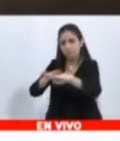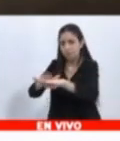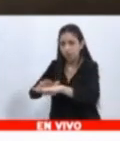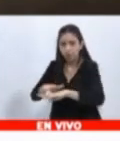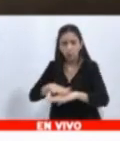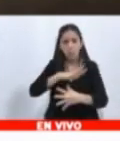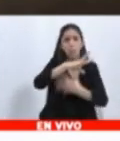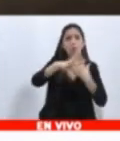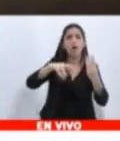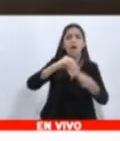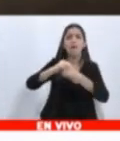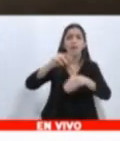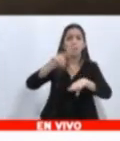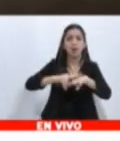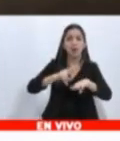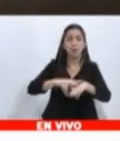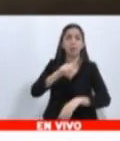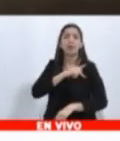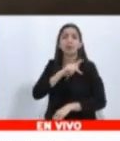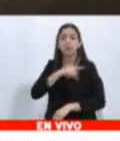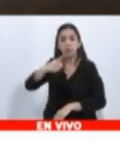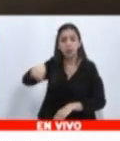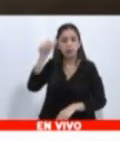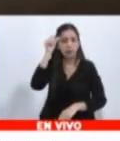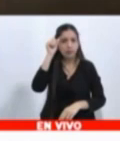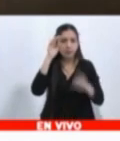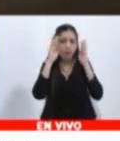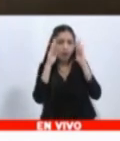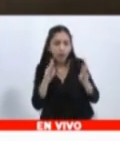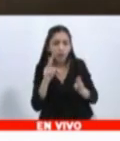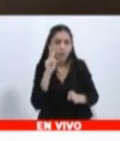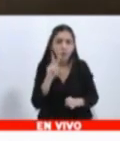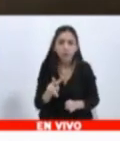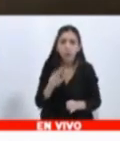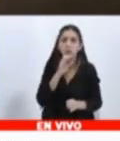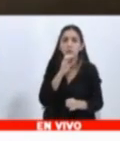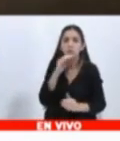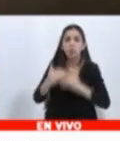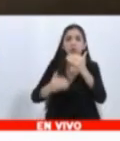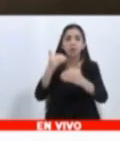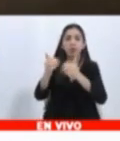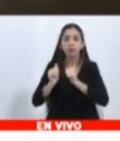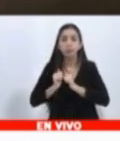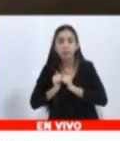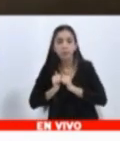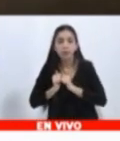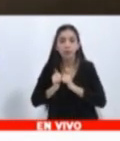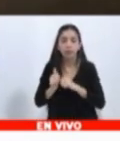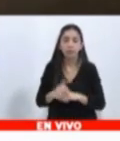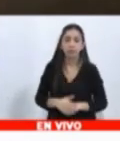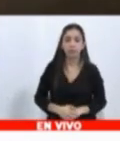Que podamos informar a la ciudadanía y al pueblo paraguayo que está pendiente de este proceso.